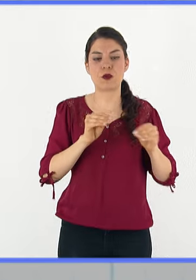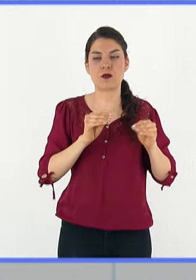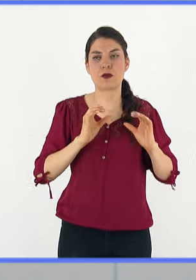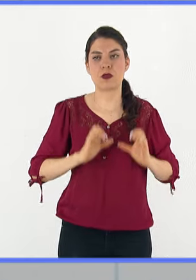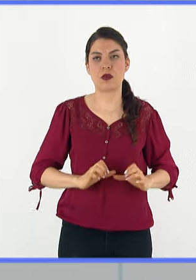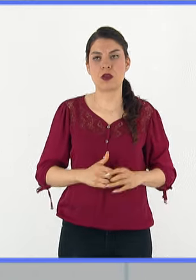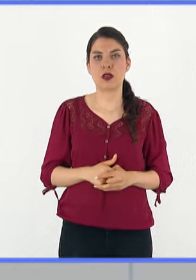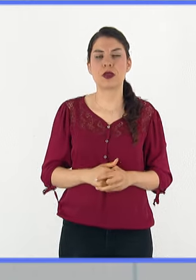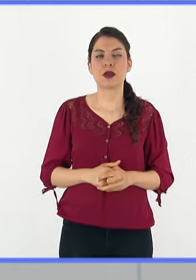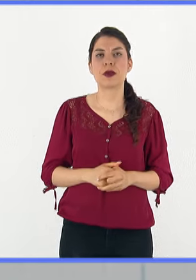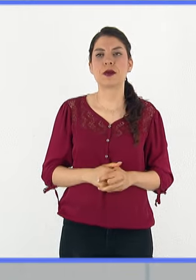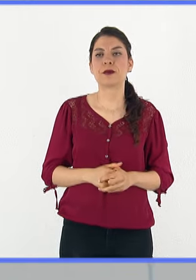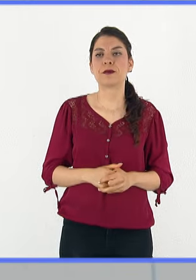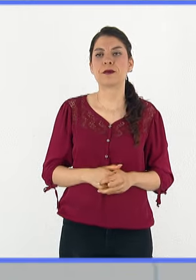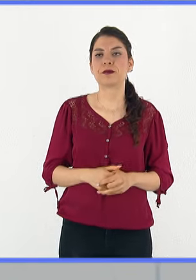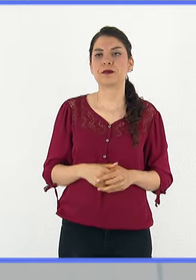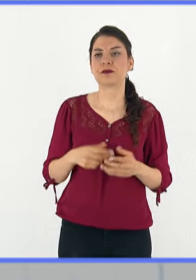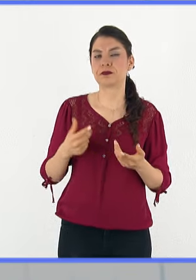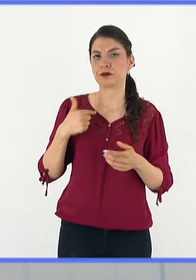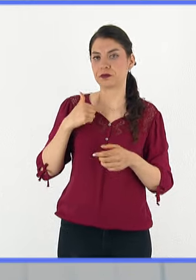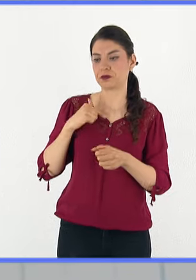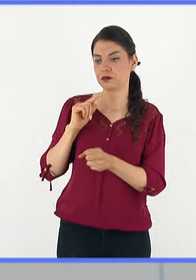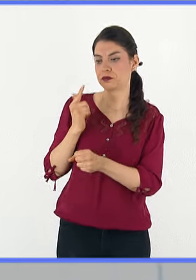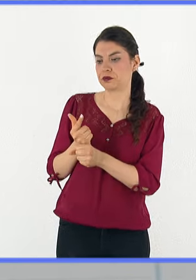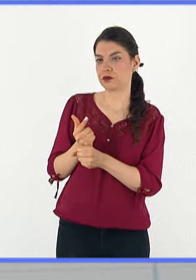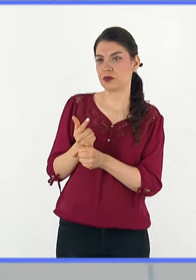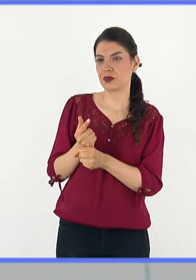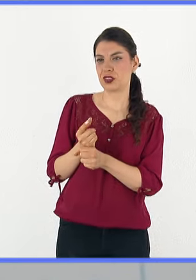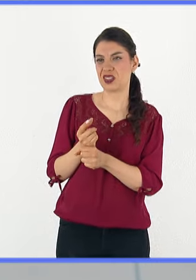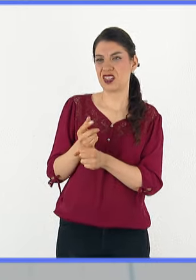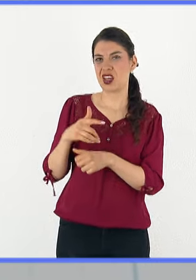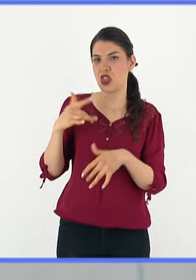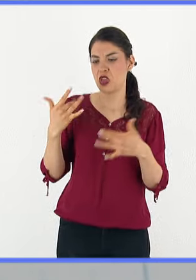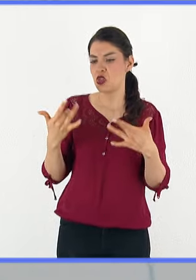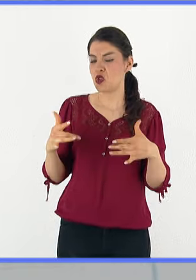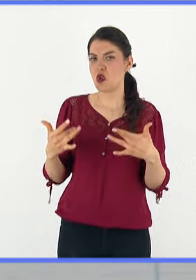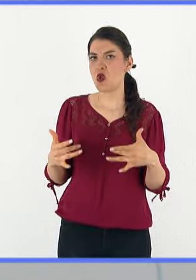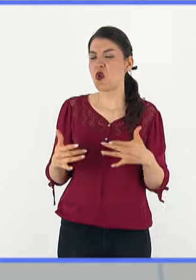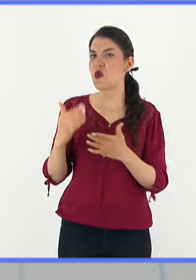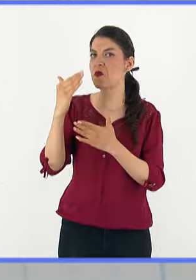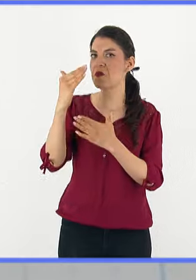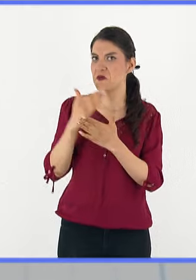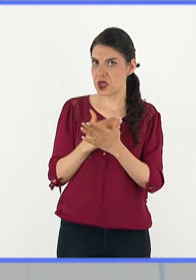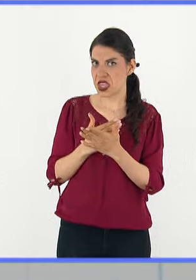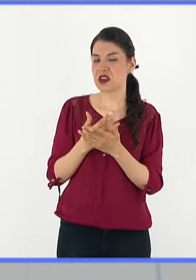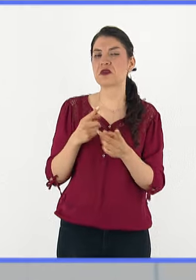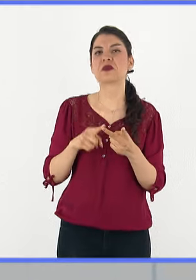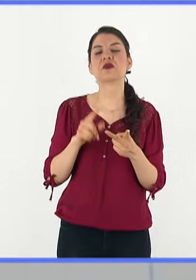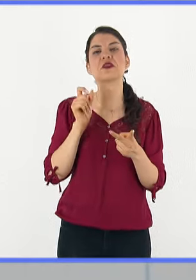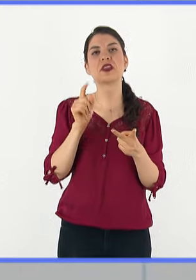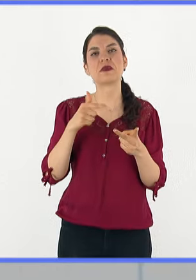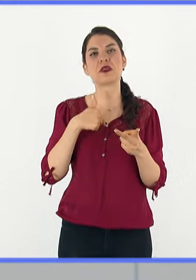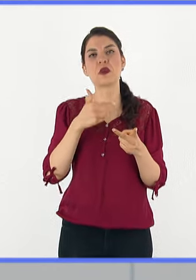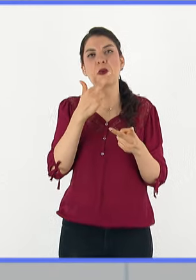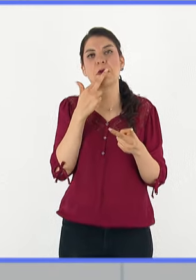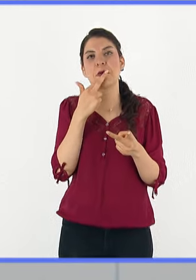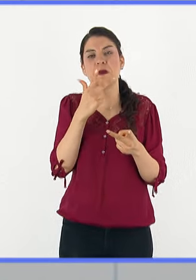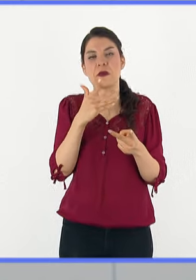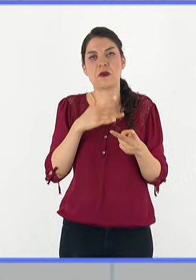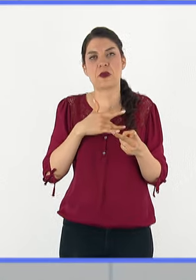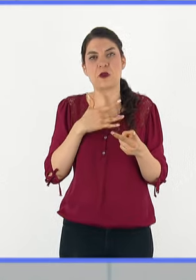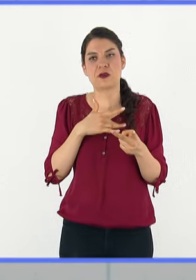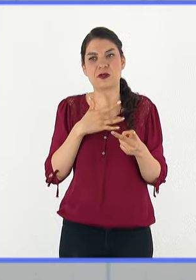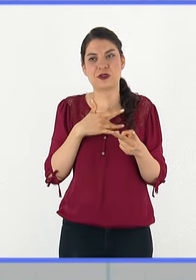notorio No solo en la falta de dolor de ahora sino que también he mejorado bastante